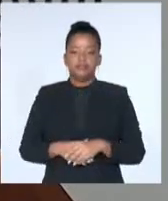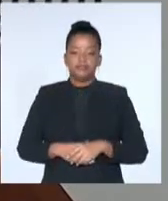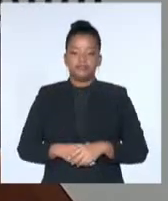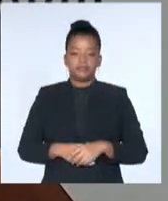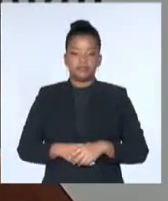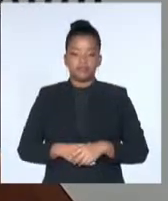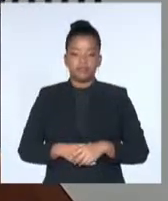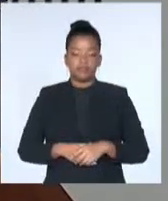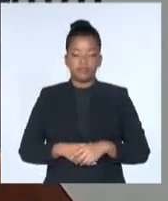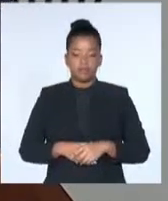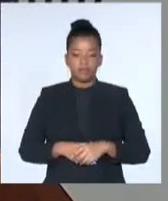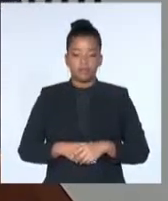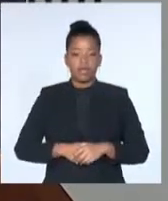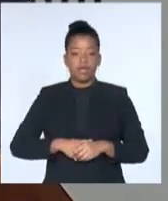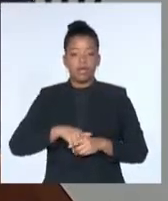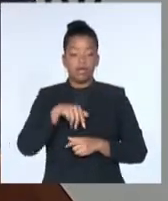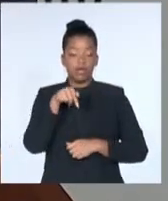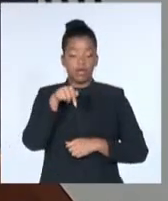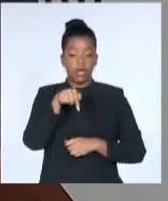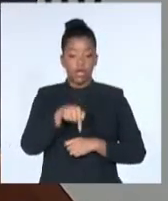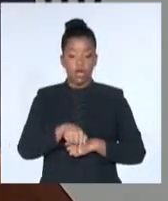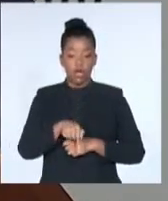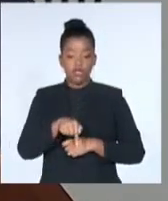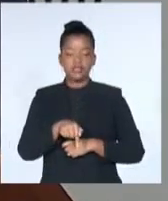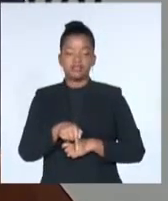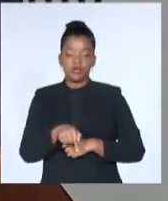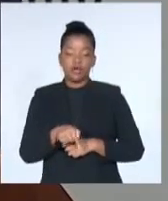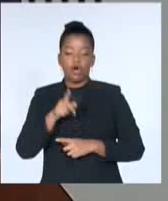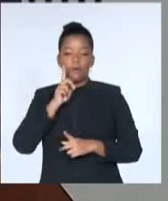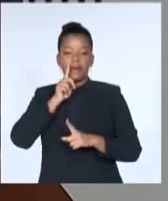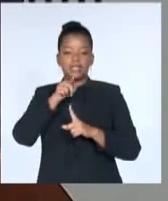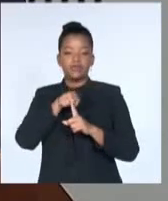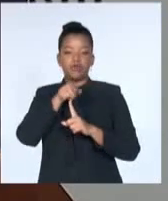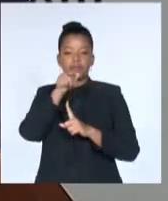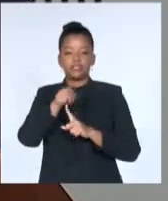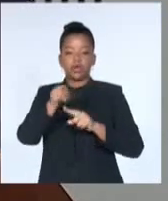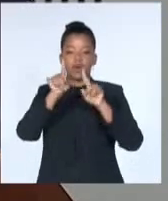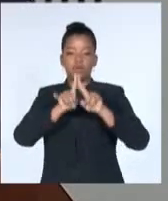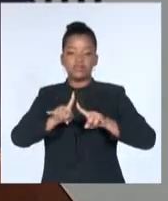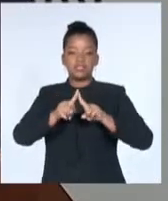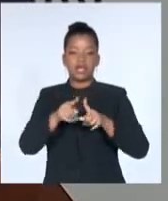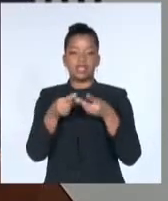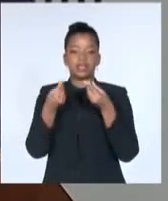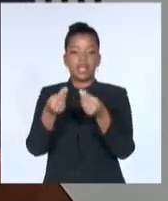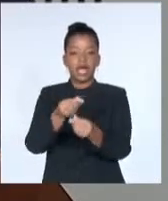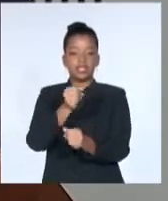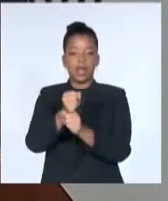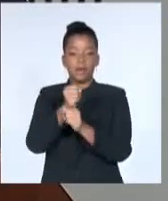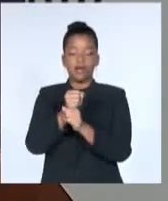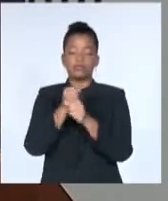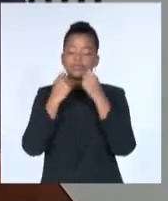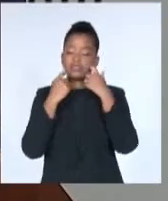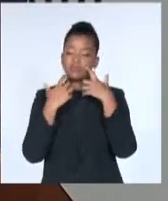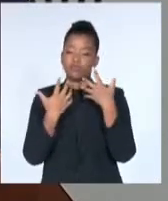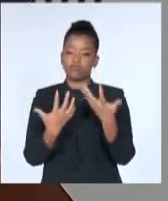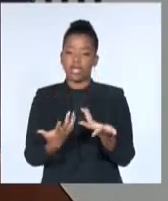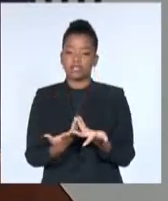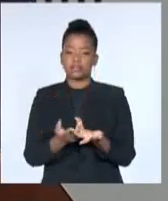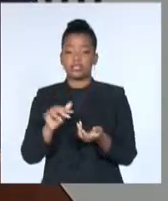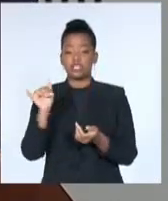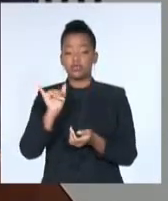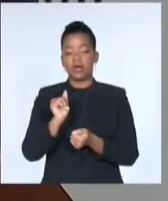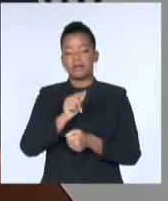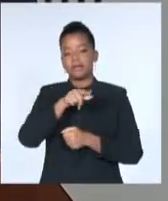día, proporcionar empleo de calidad a los licenciados universitarios y revertir la emigración a